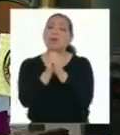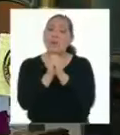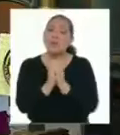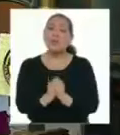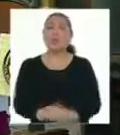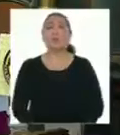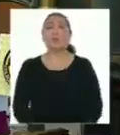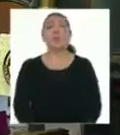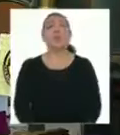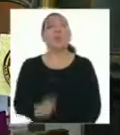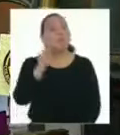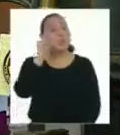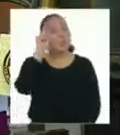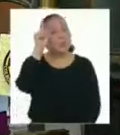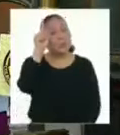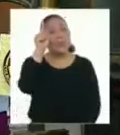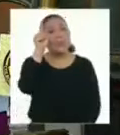devoción,